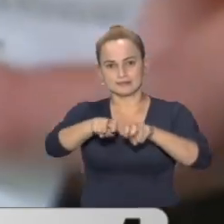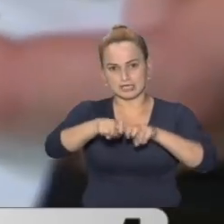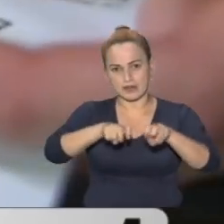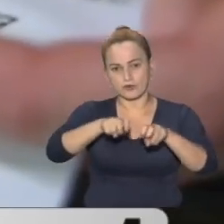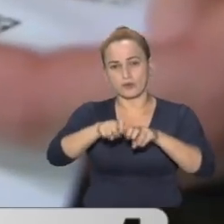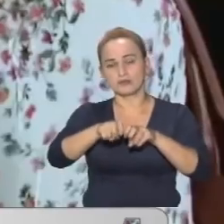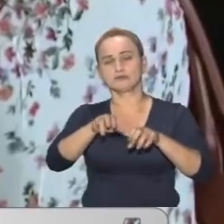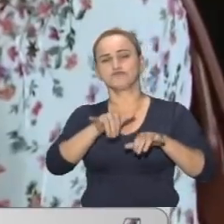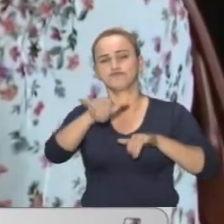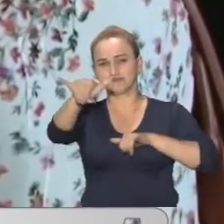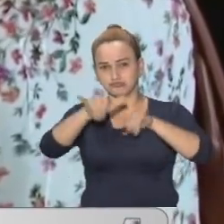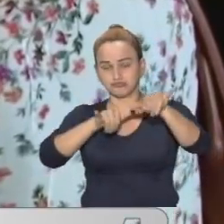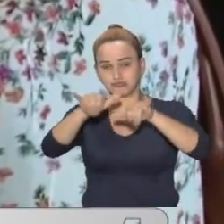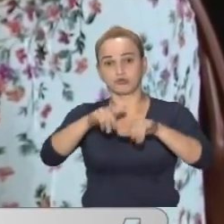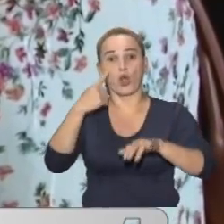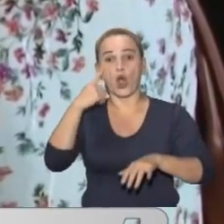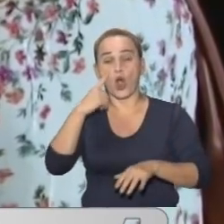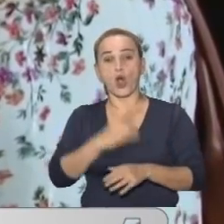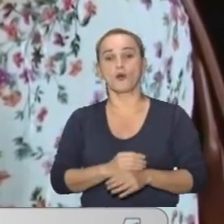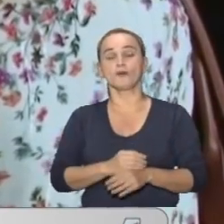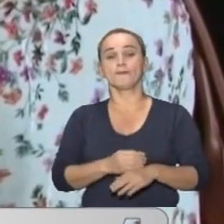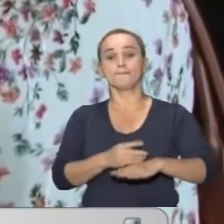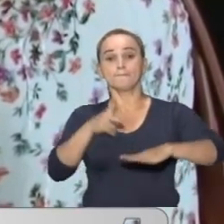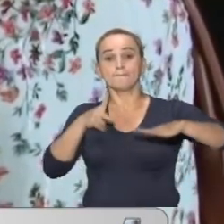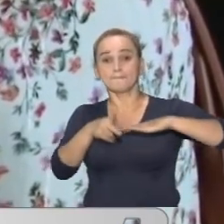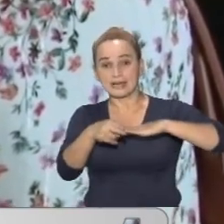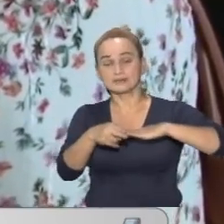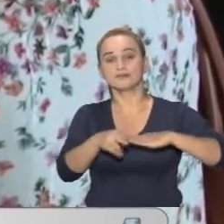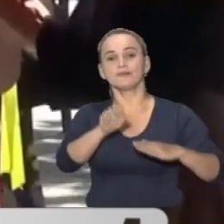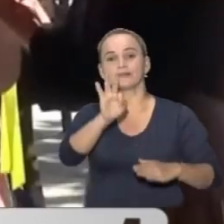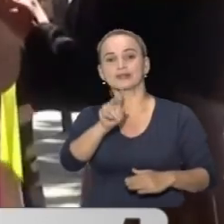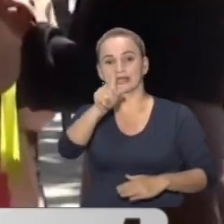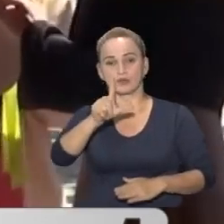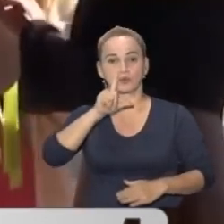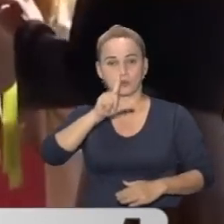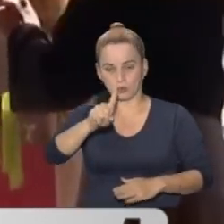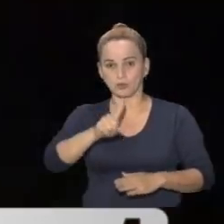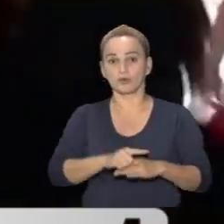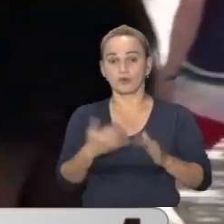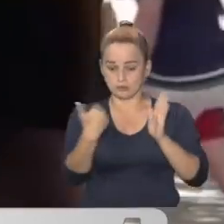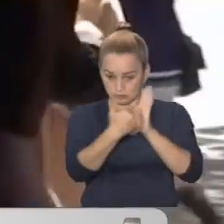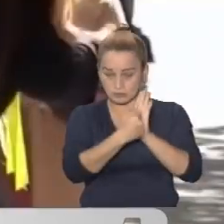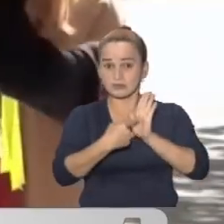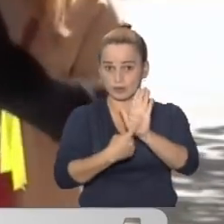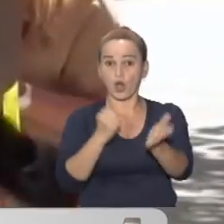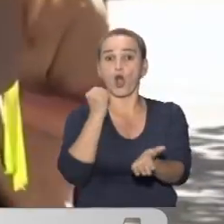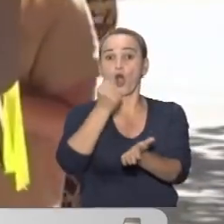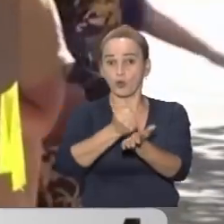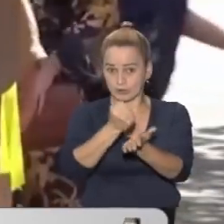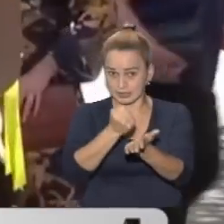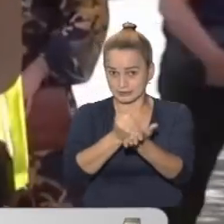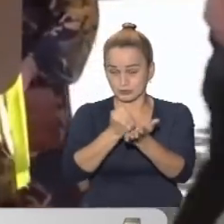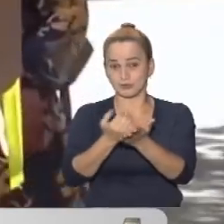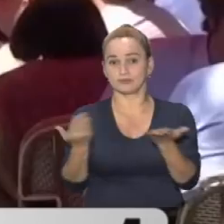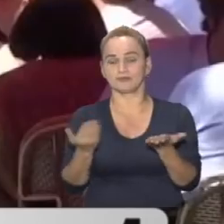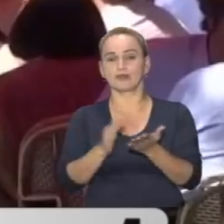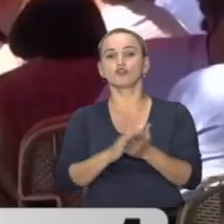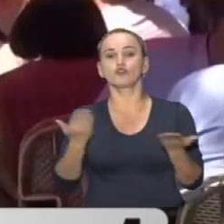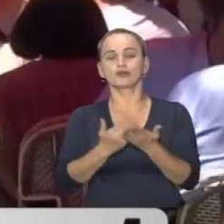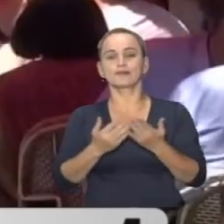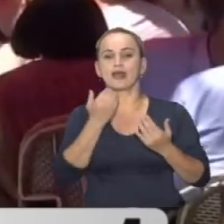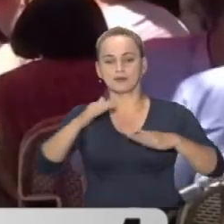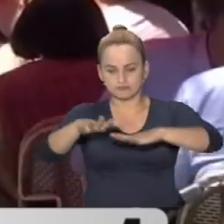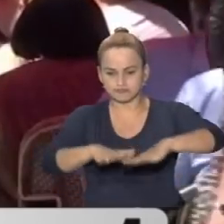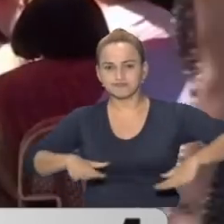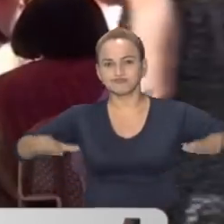larga distancia se extienda hasta el 31 de julio. El pasaporte sanitario es obligatorio desde el verano boreal en lugares que